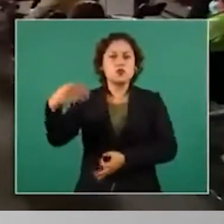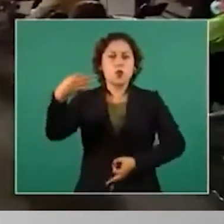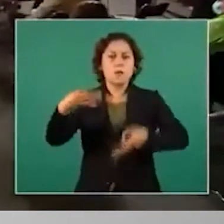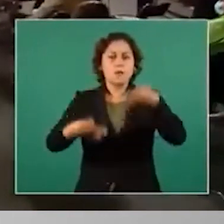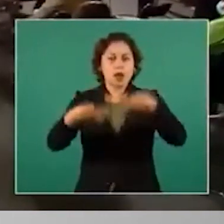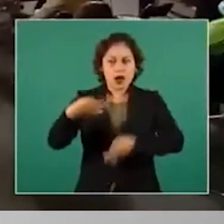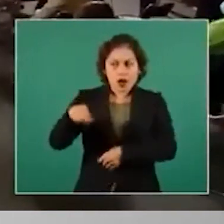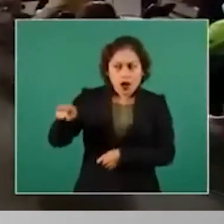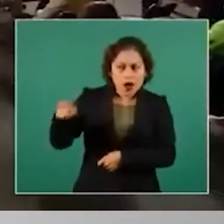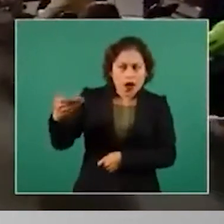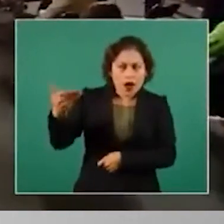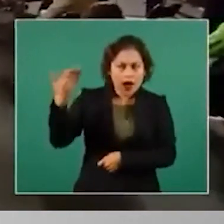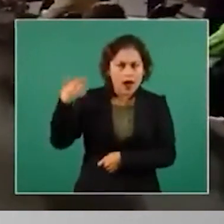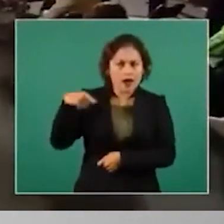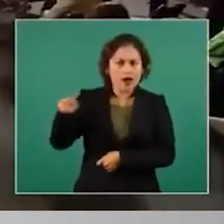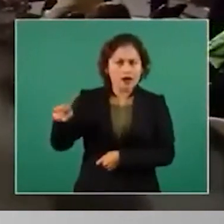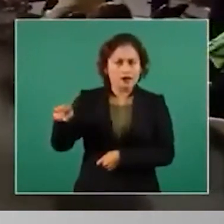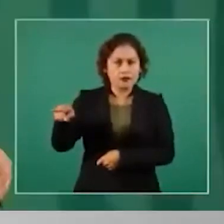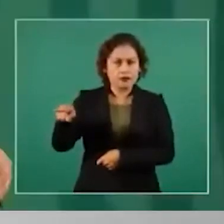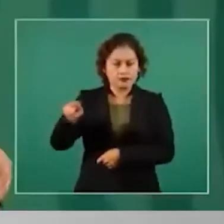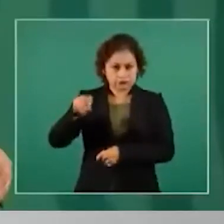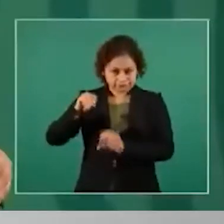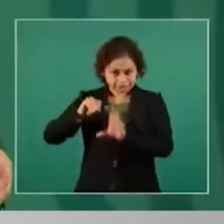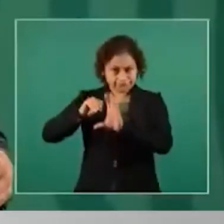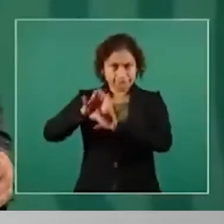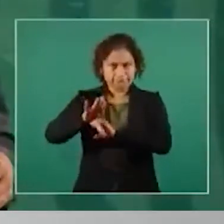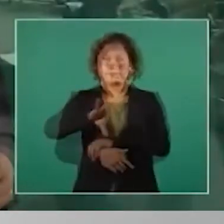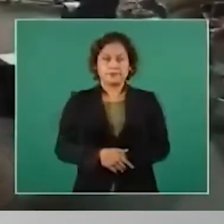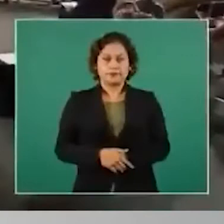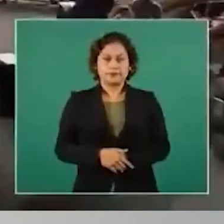con todo y como lo puso.